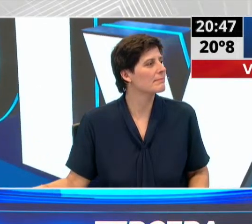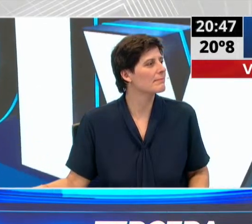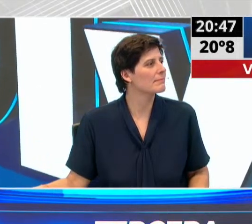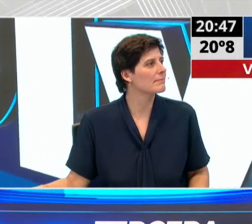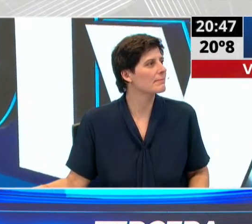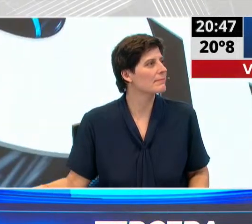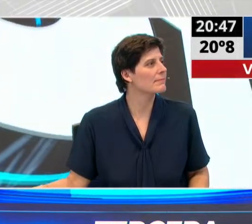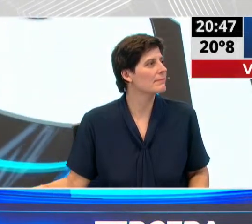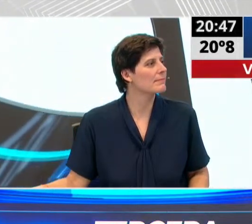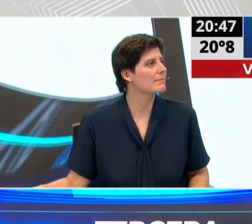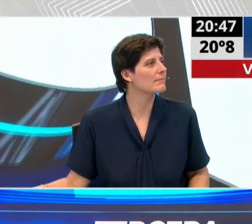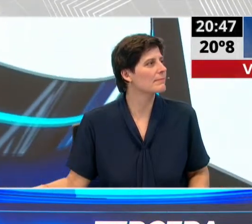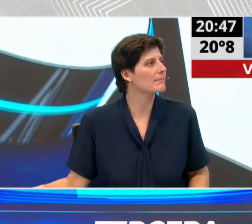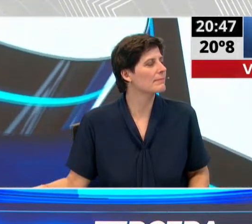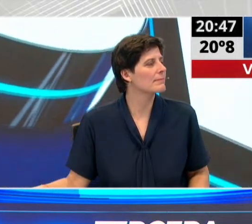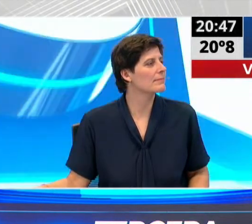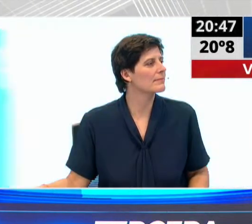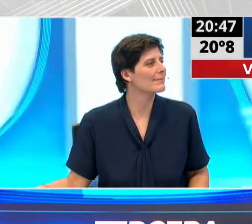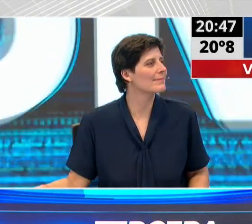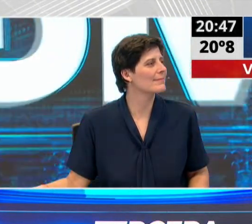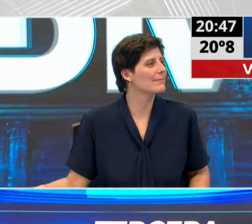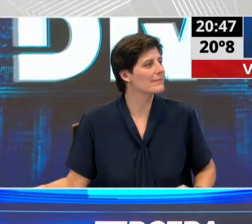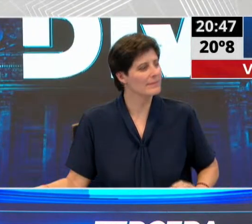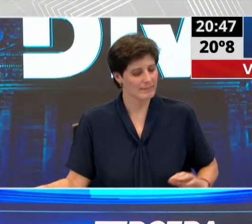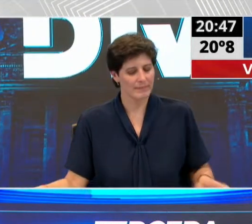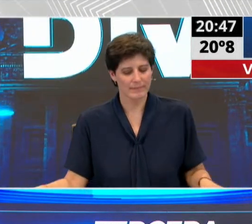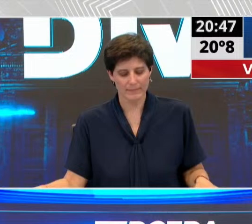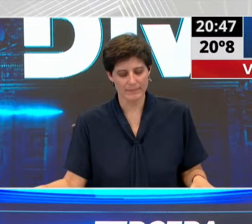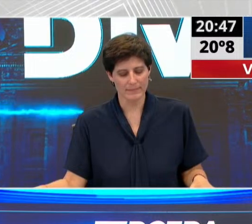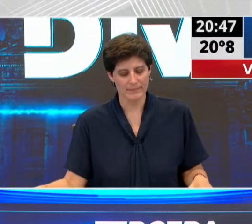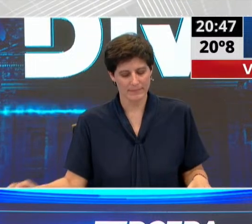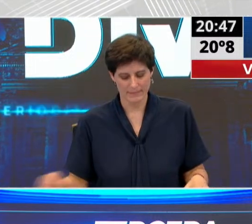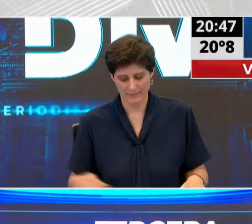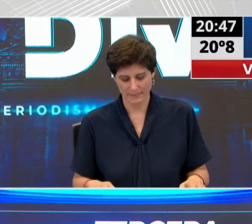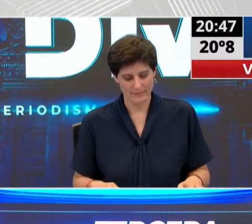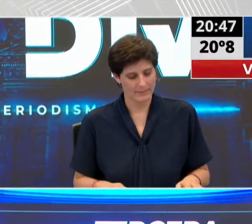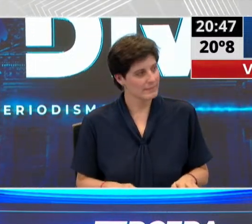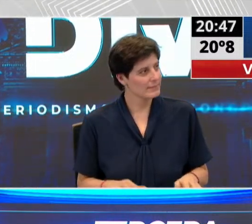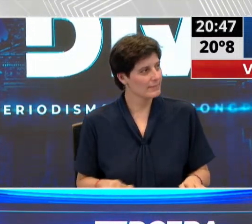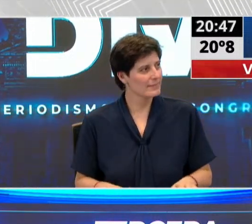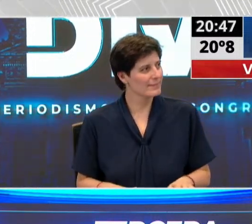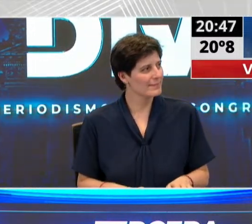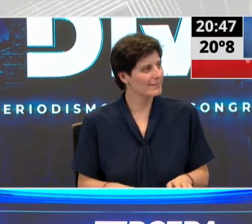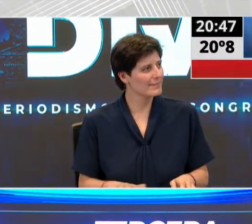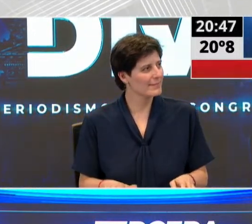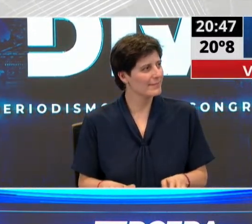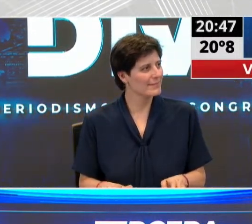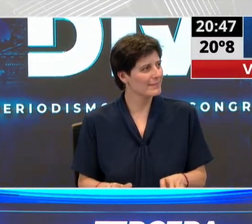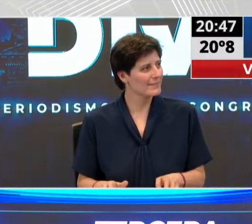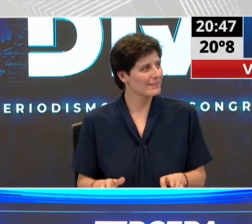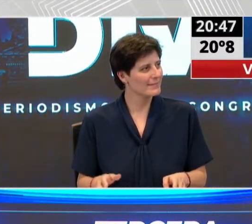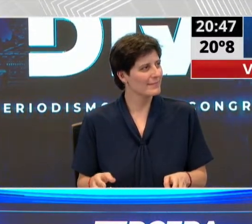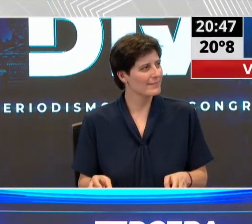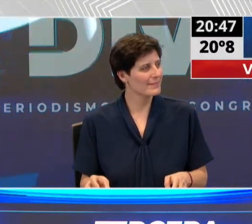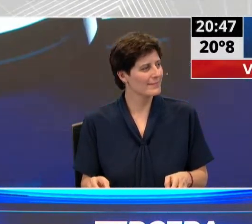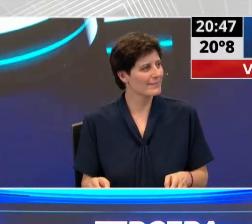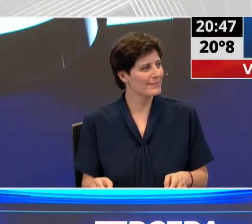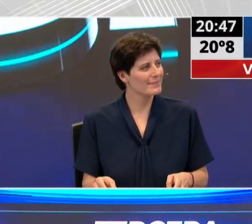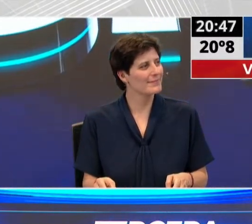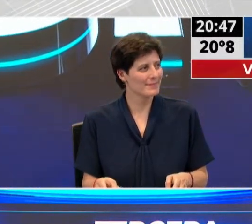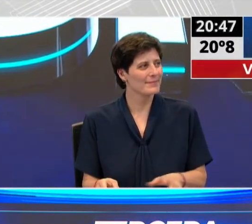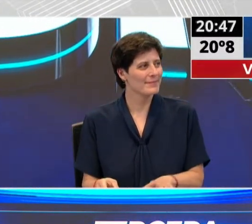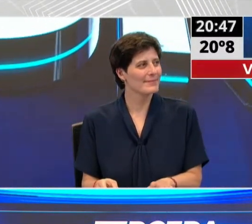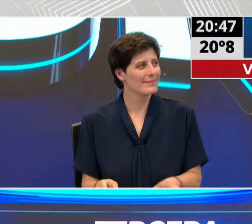empieza también, bueno, las especulaciones por ver hacia dónde va a ir ese diputado, teniendo en cuenta que es alguien que conoce demasiado del juego legislativo,